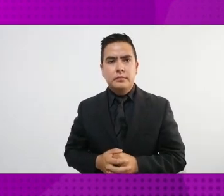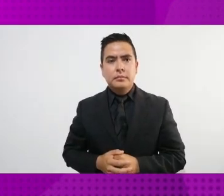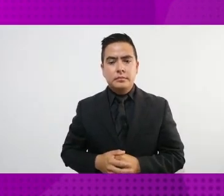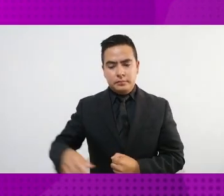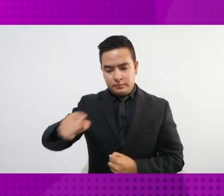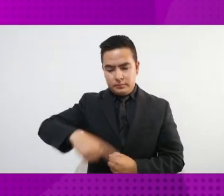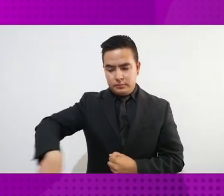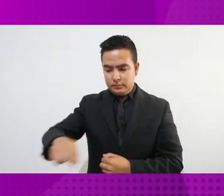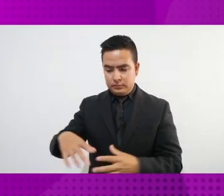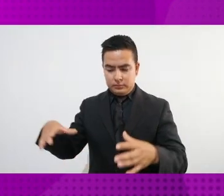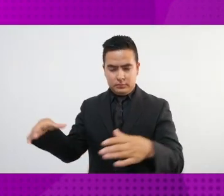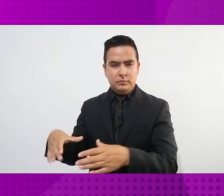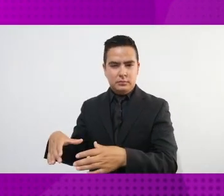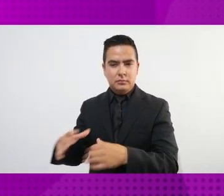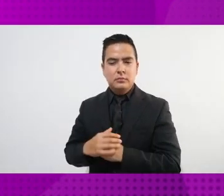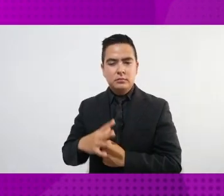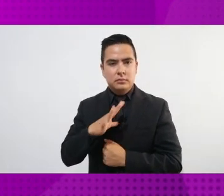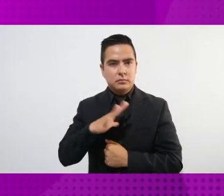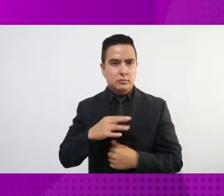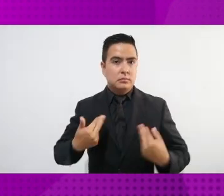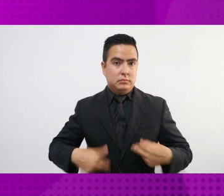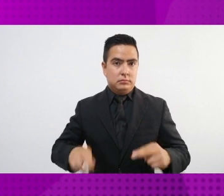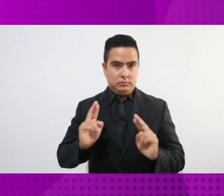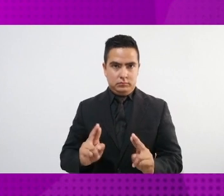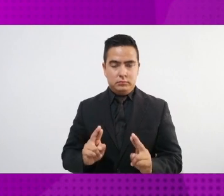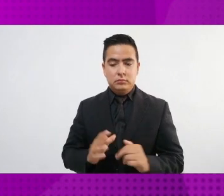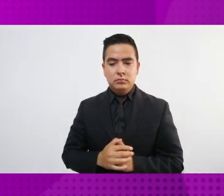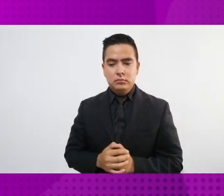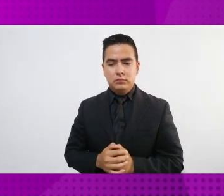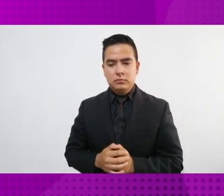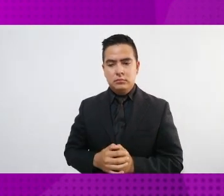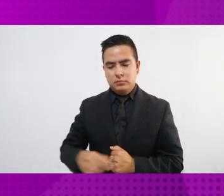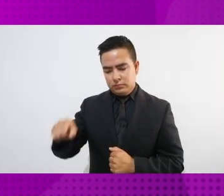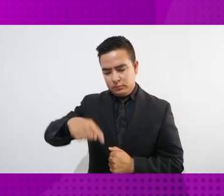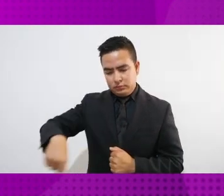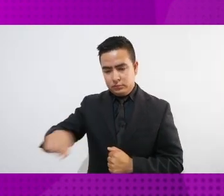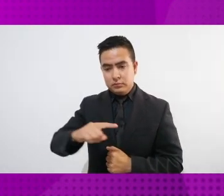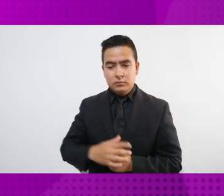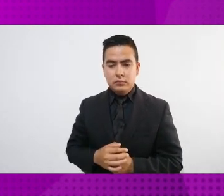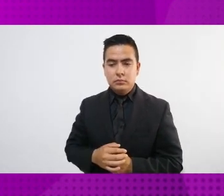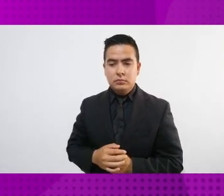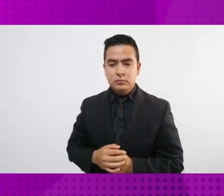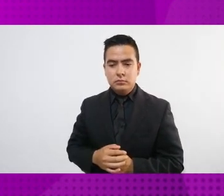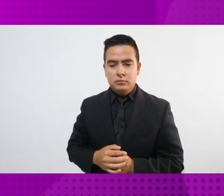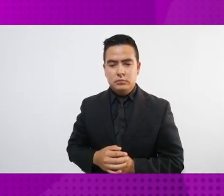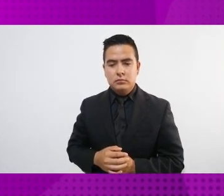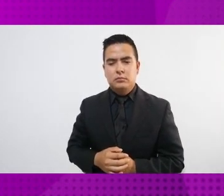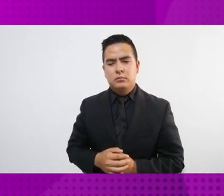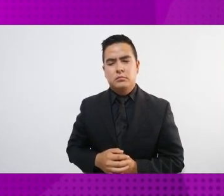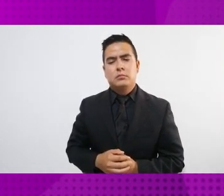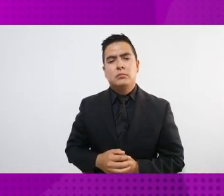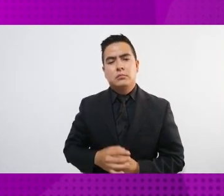la naturaleza del Parlamento es la representación, la única manera de integrarlo,